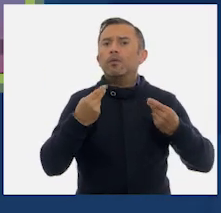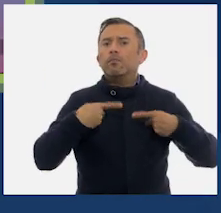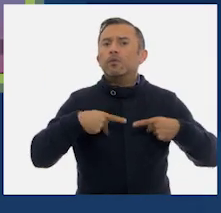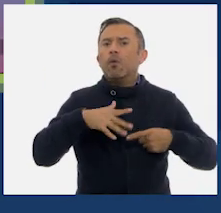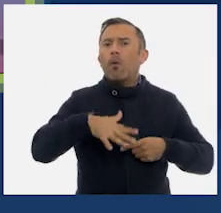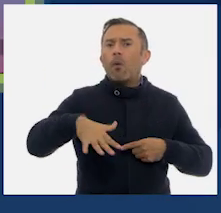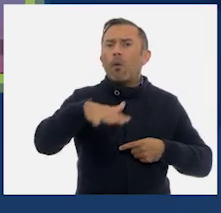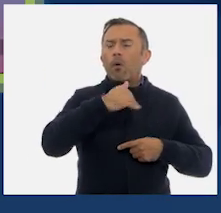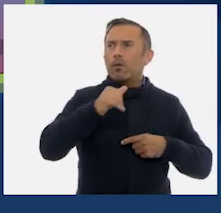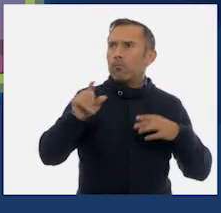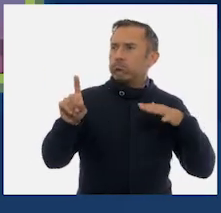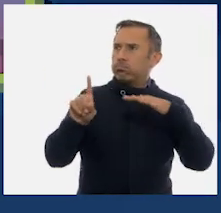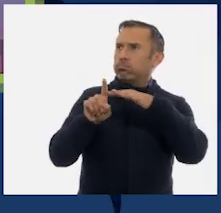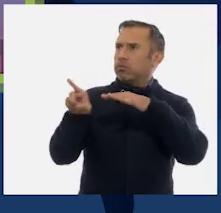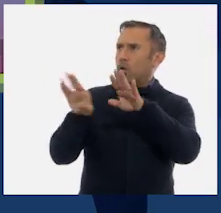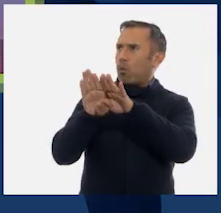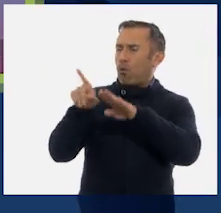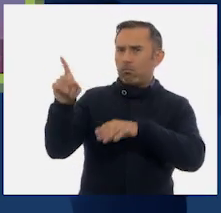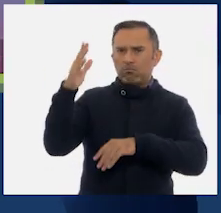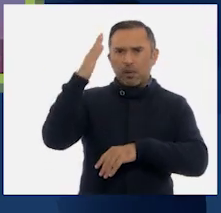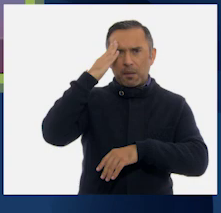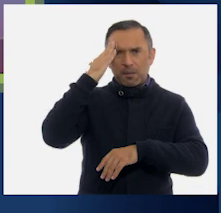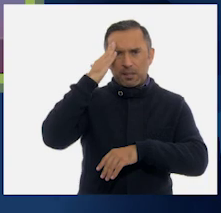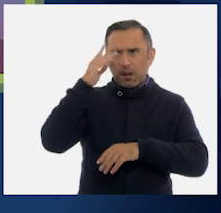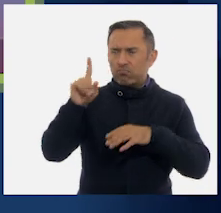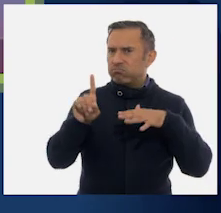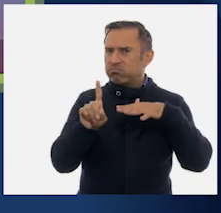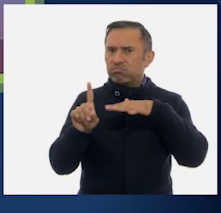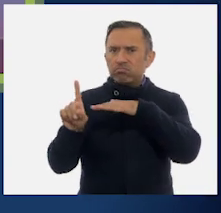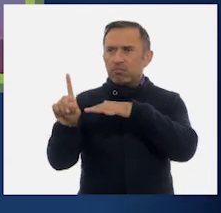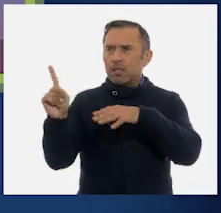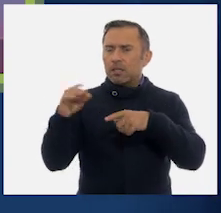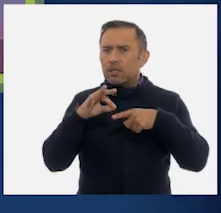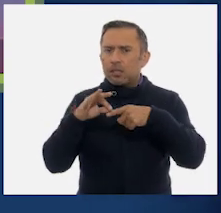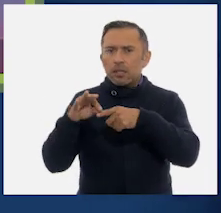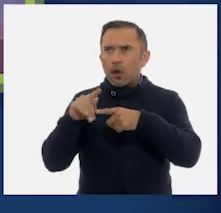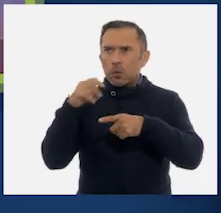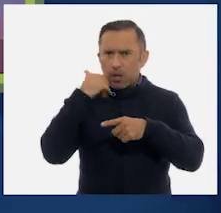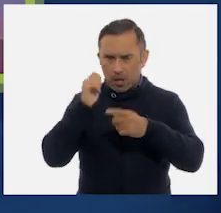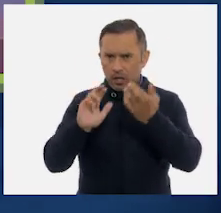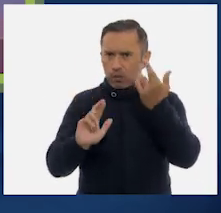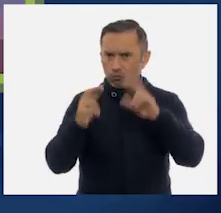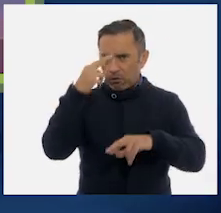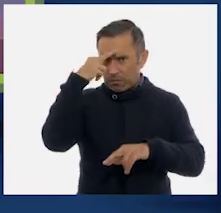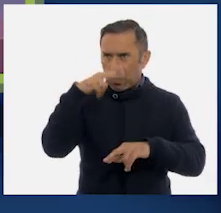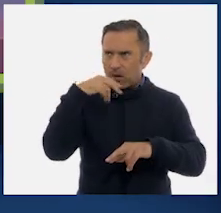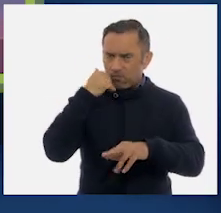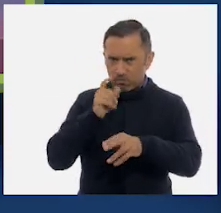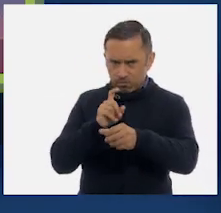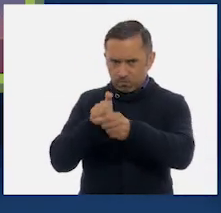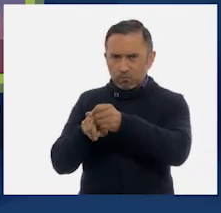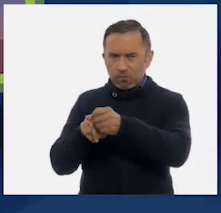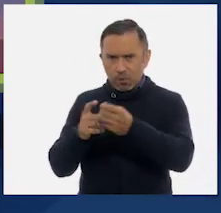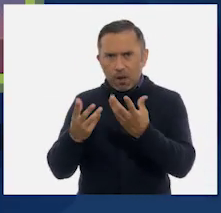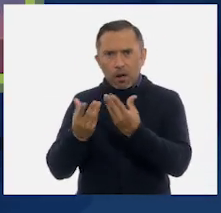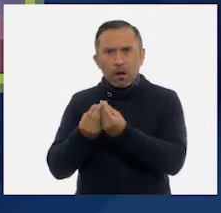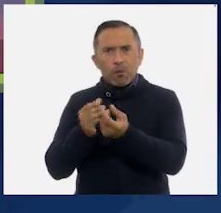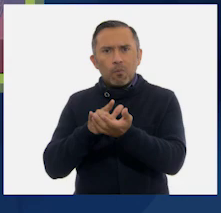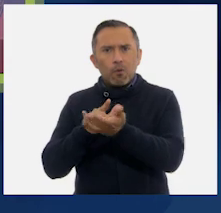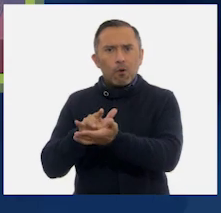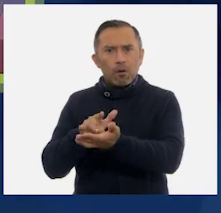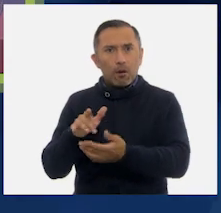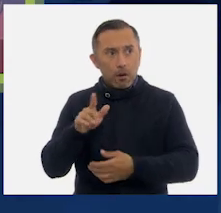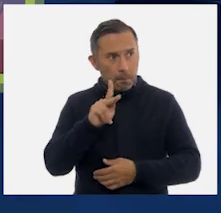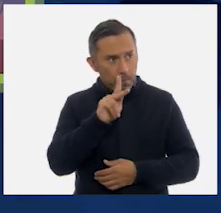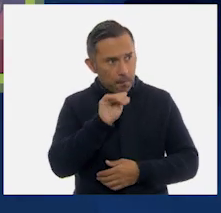ciertas dotes de cabecilla y lo declararon su guía en un intento de unirse a la revolución. ¿Pancho Villa? Sí, él es